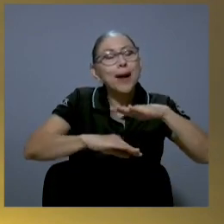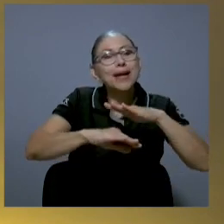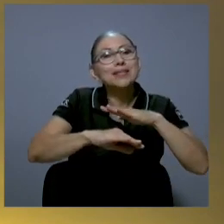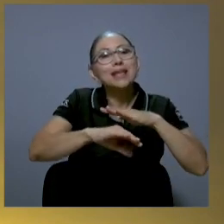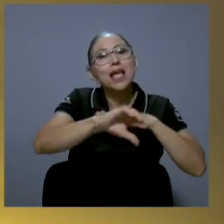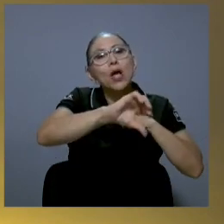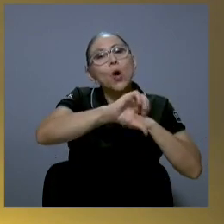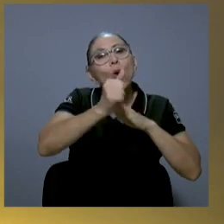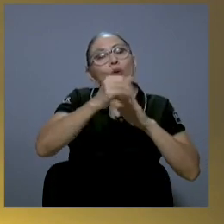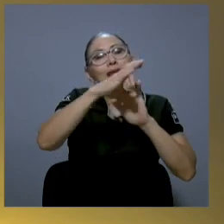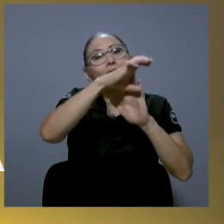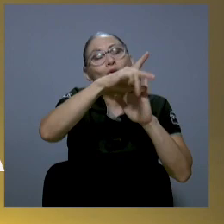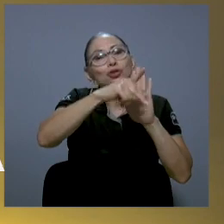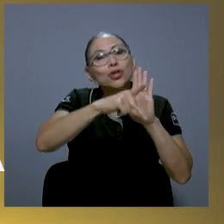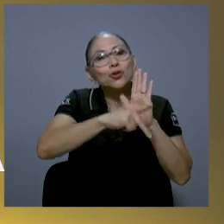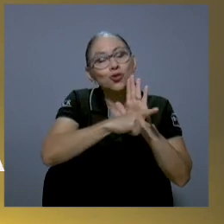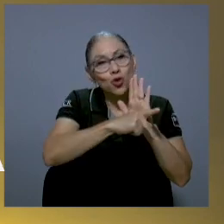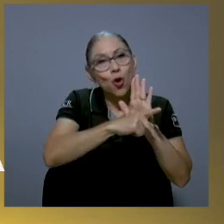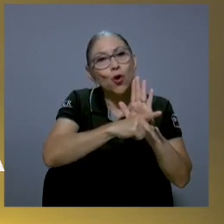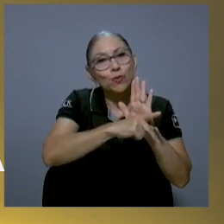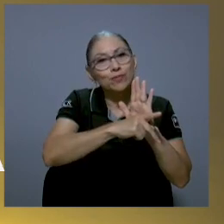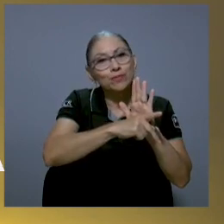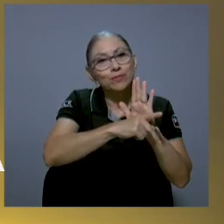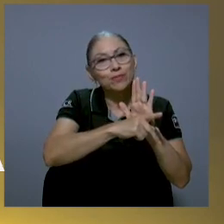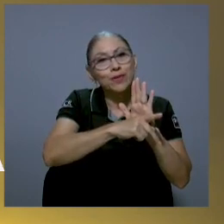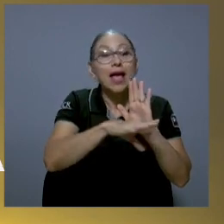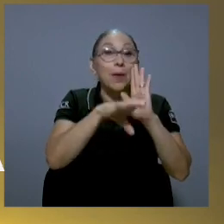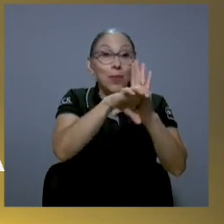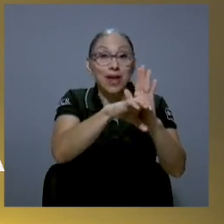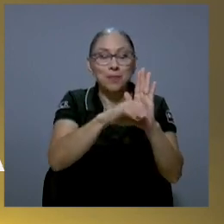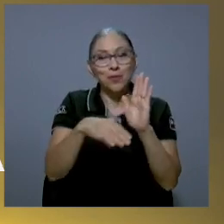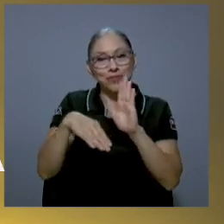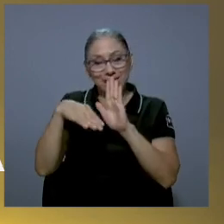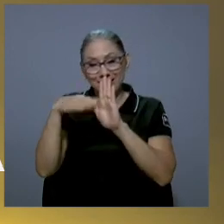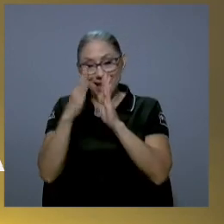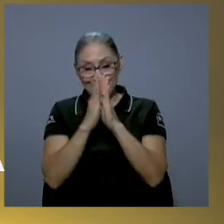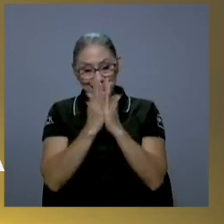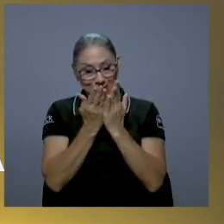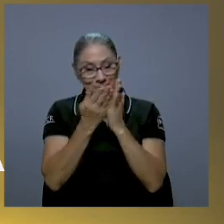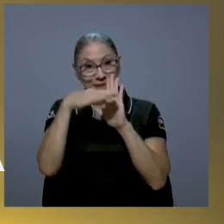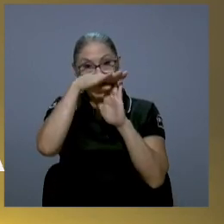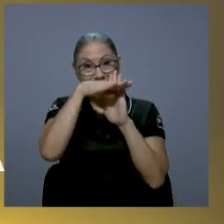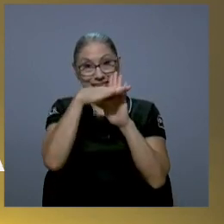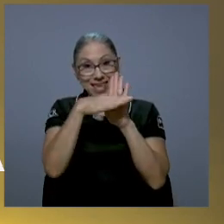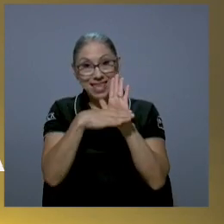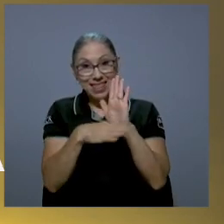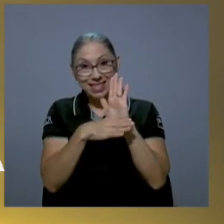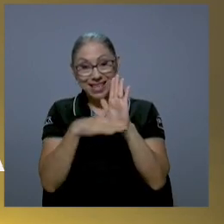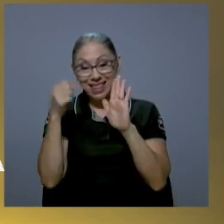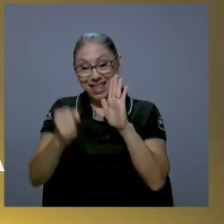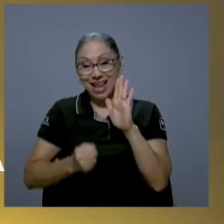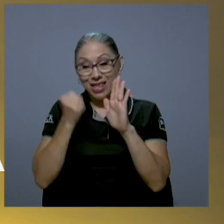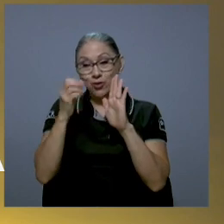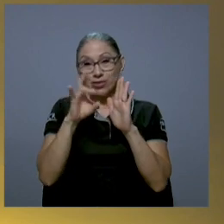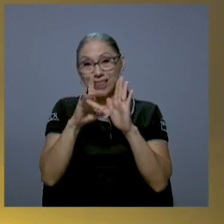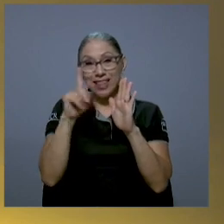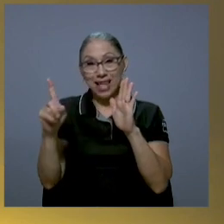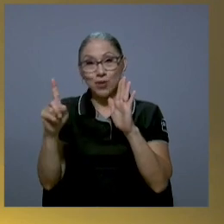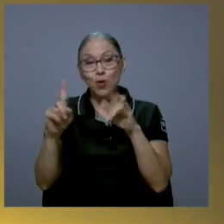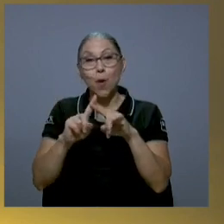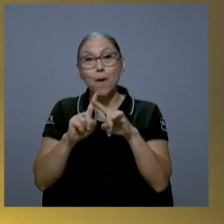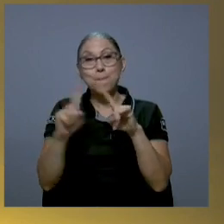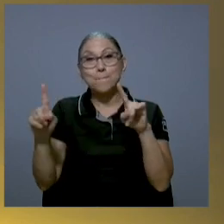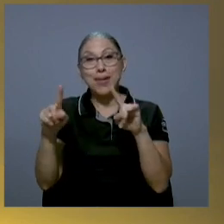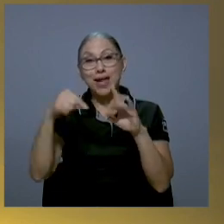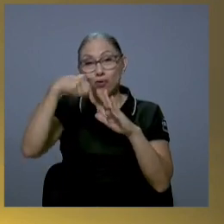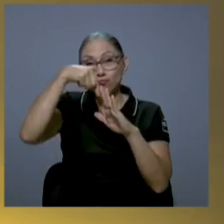digamos, el índice era el de la del 71, pero los contenidos fueron modernizados a partir de